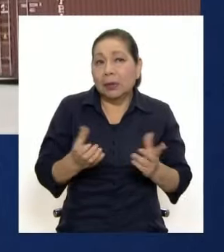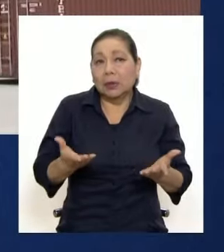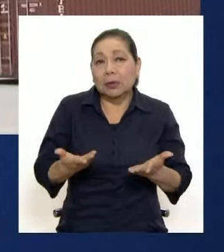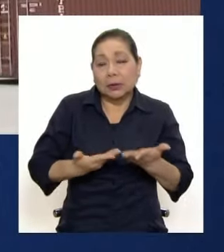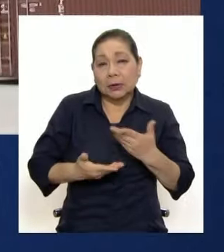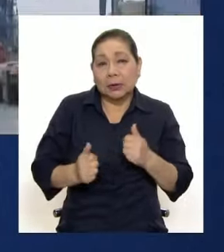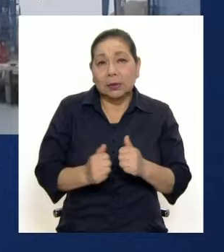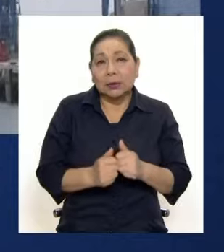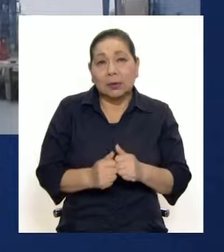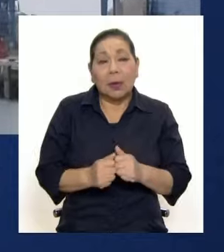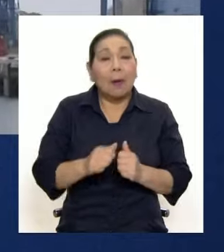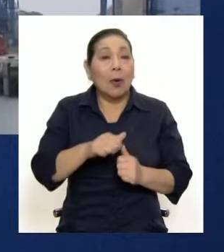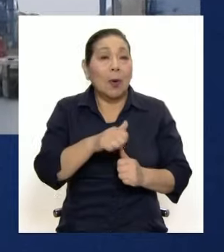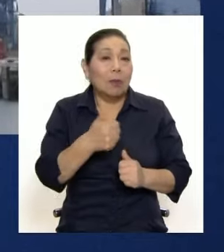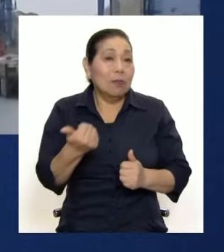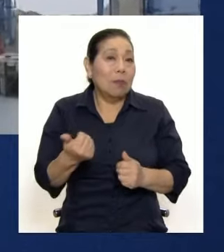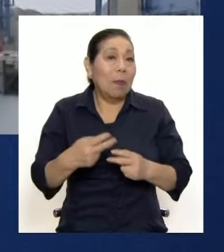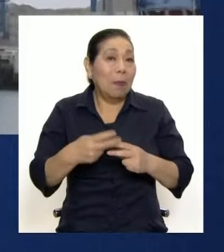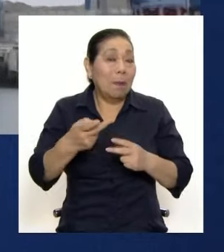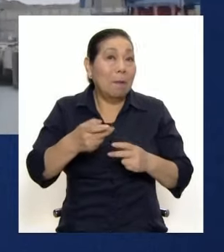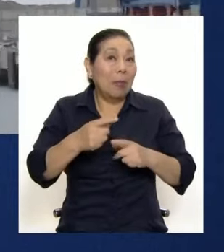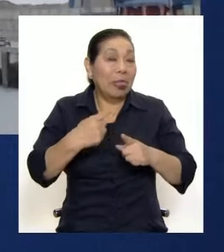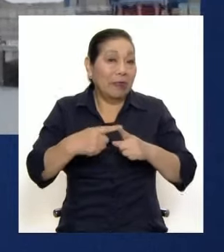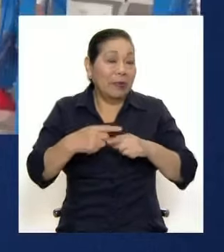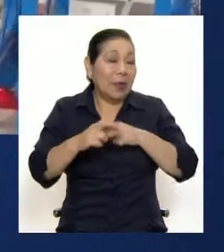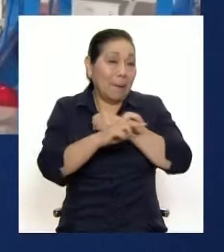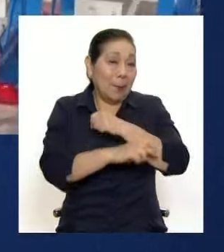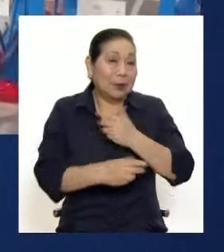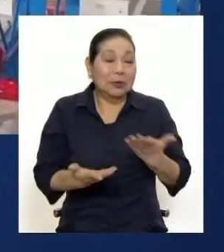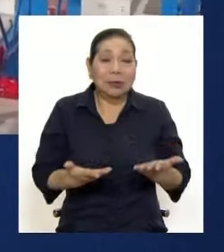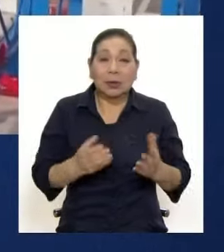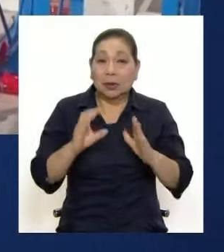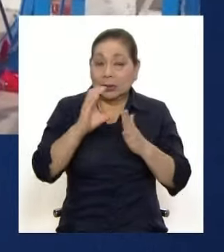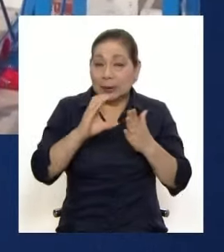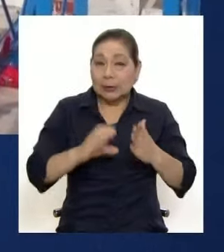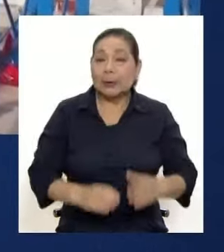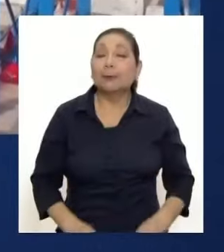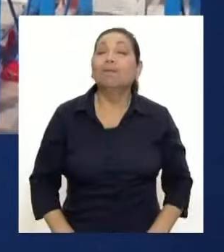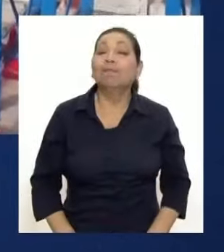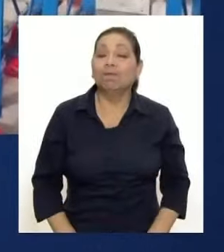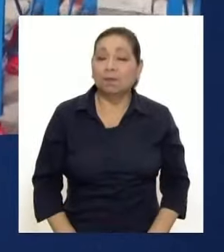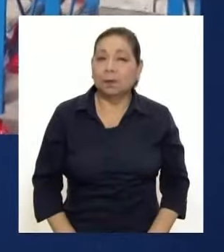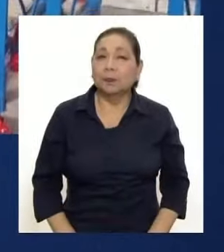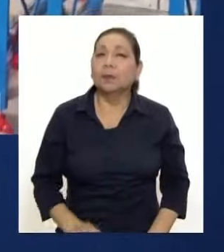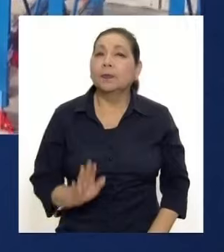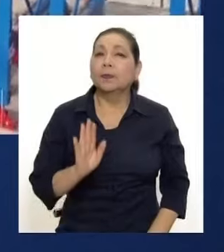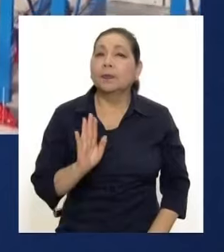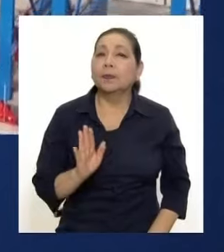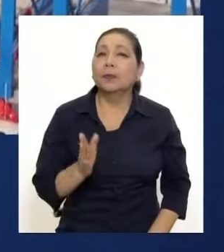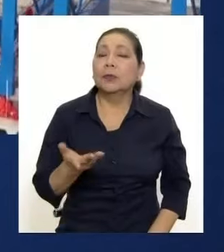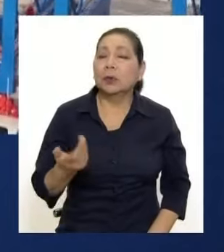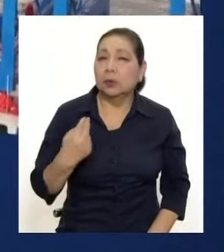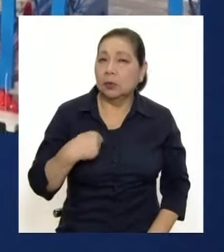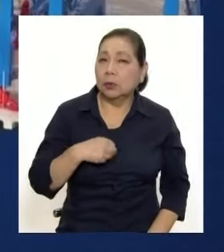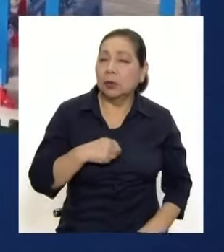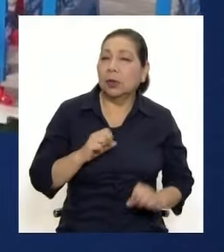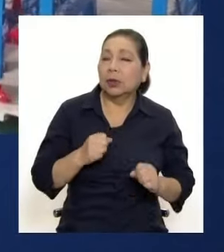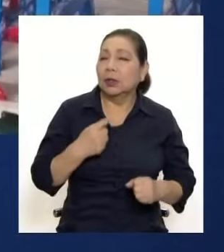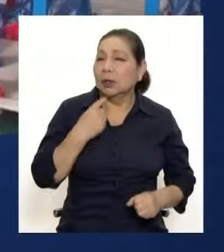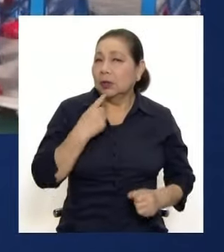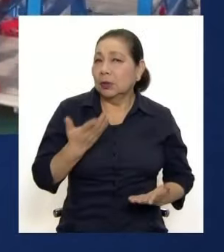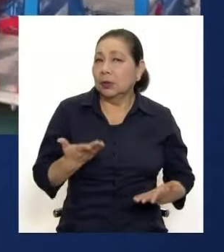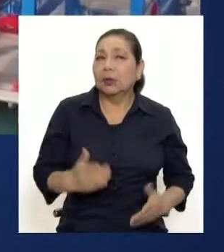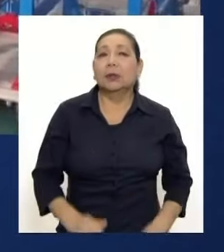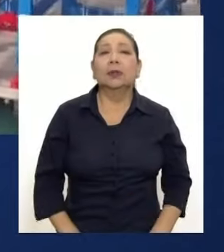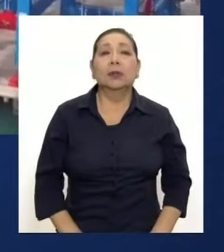reitero con los países vecinos que tienen esa característica ahora eh nosotros tenemos le cuento a